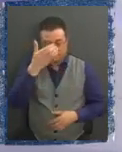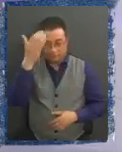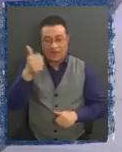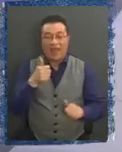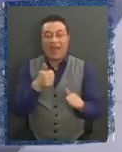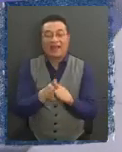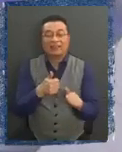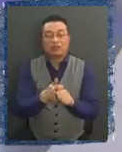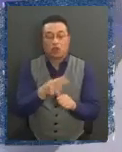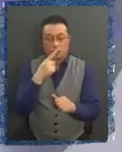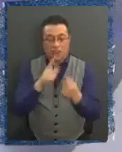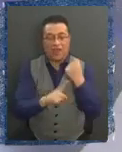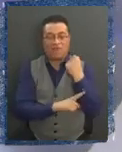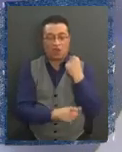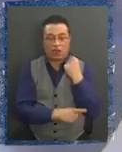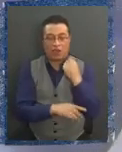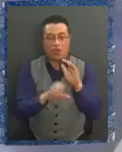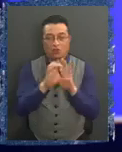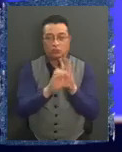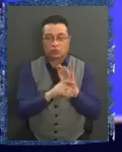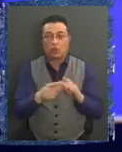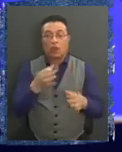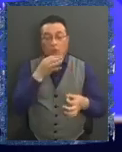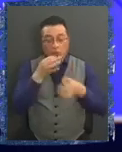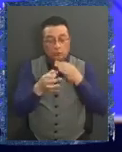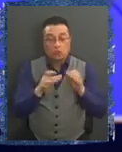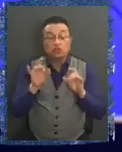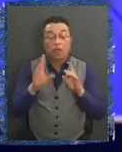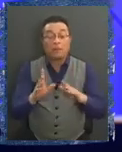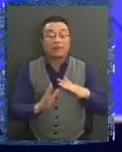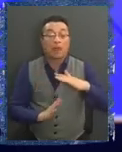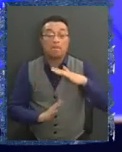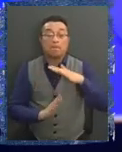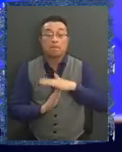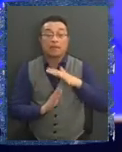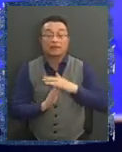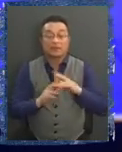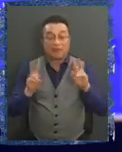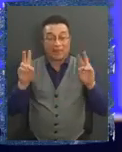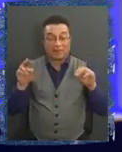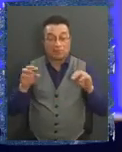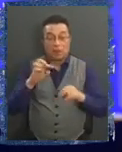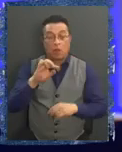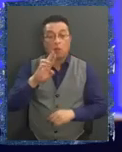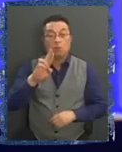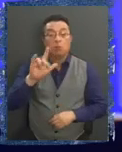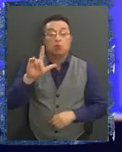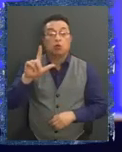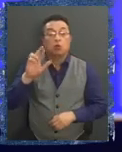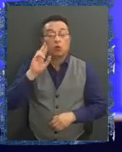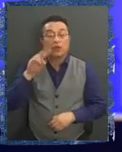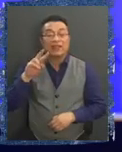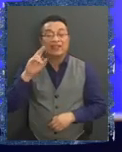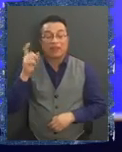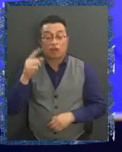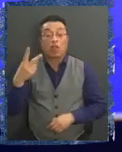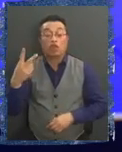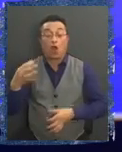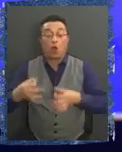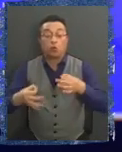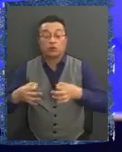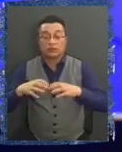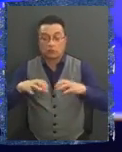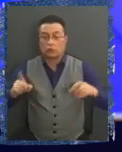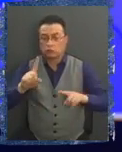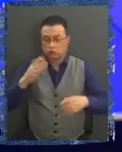abogados constitucionalistas. Quiero mencionar solamente que quedó pendiente en el tema de la plurinacionalidad el tema de las dos justicias, pero no se preocupe